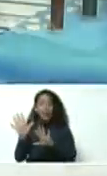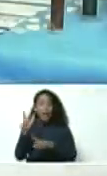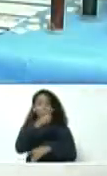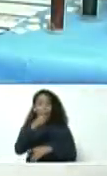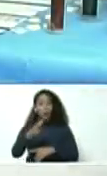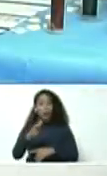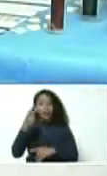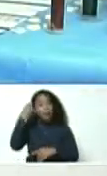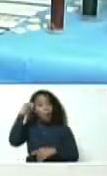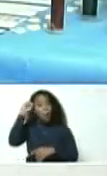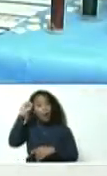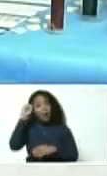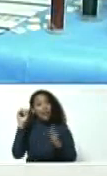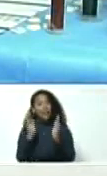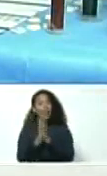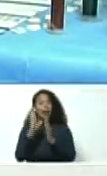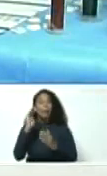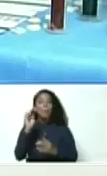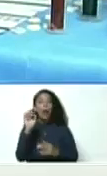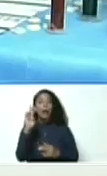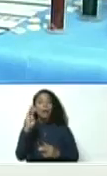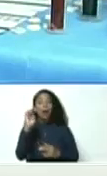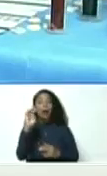Santa Bárbara cuando llueve.